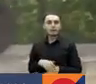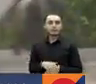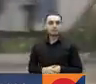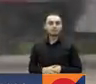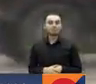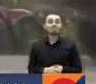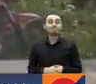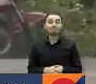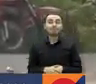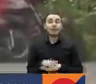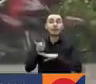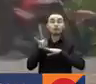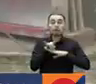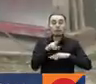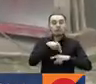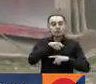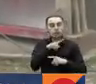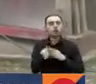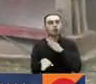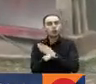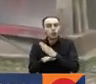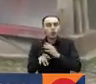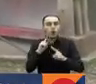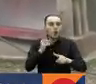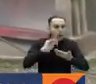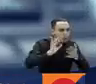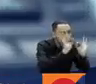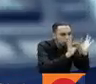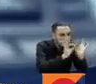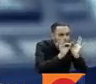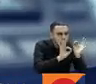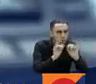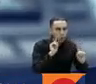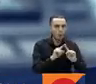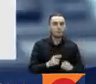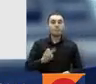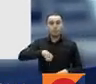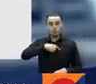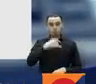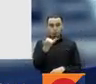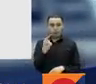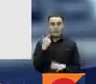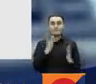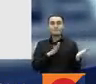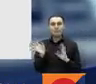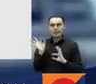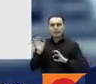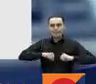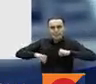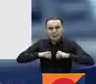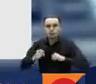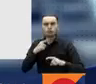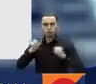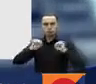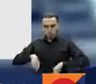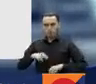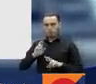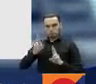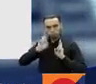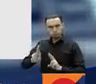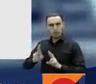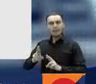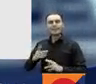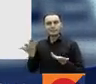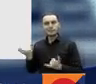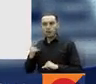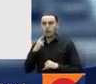Las autoridades adelantan los trabajos de recuperación del acueducto. En este plan de acción quedaron las que nosotros tenemos la capacidad de responder y serán trasladadas